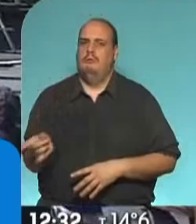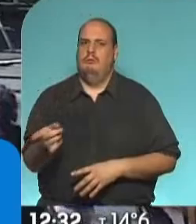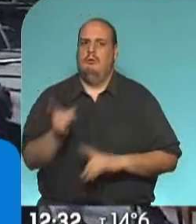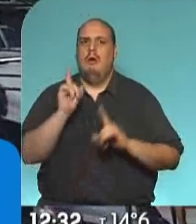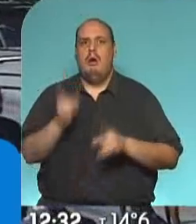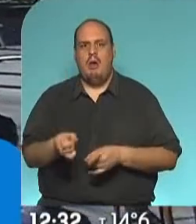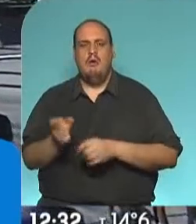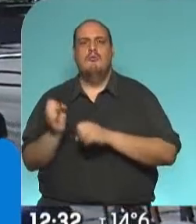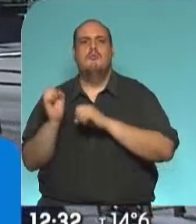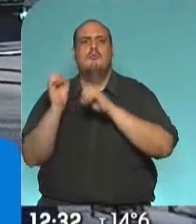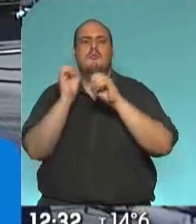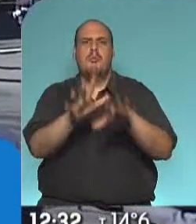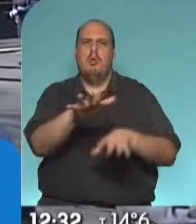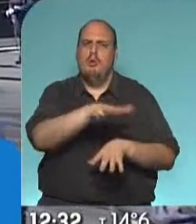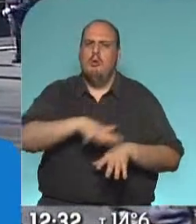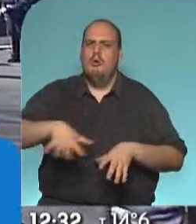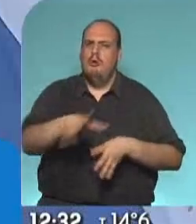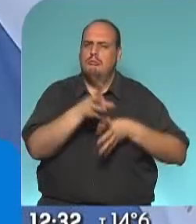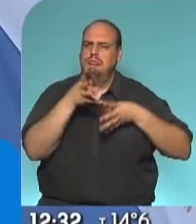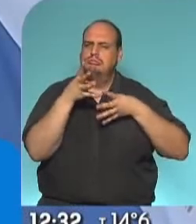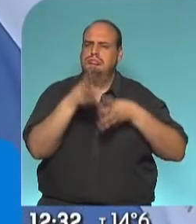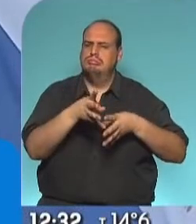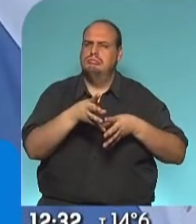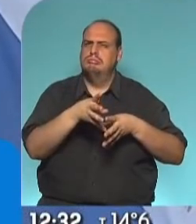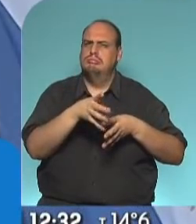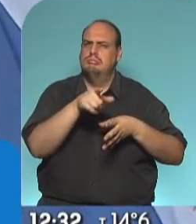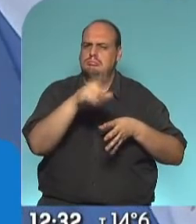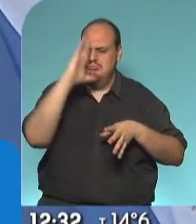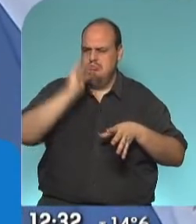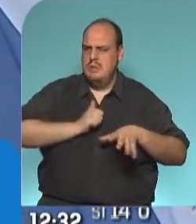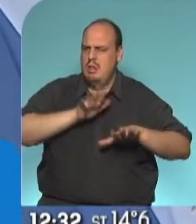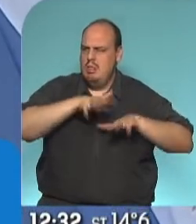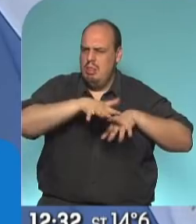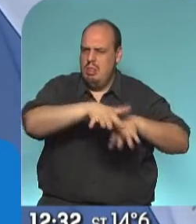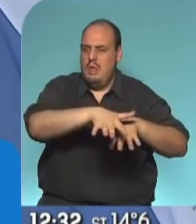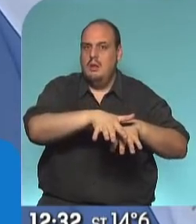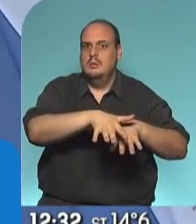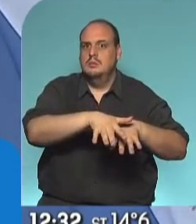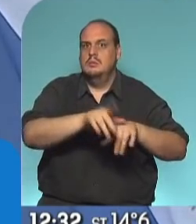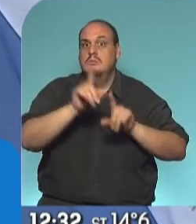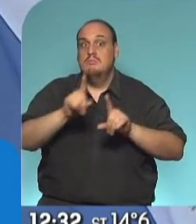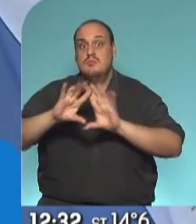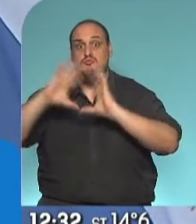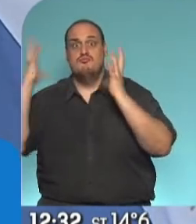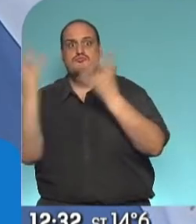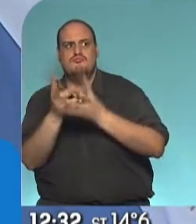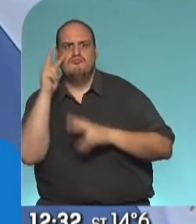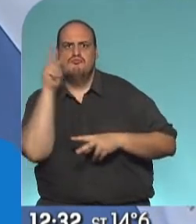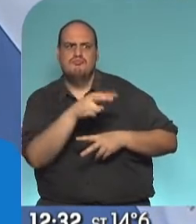a protagonizar una gesta histórica, una gesta militar que es objeto de análisis en el mundo